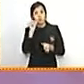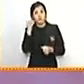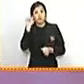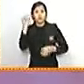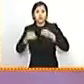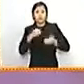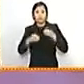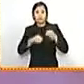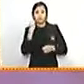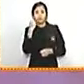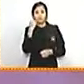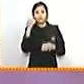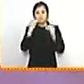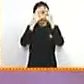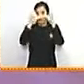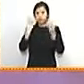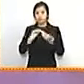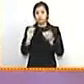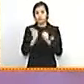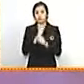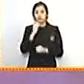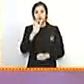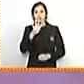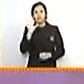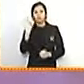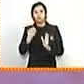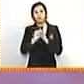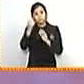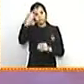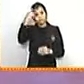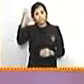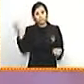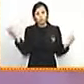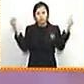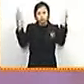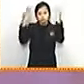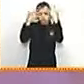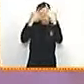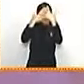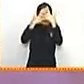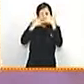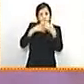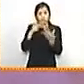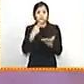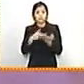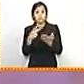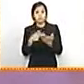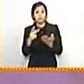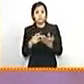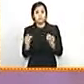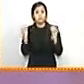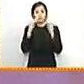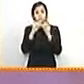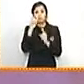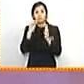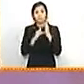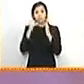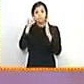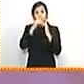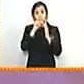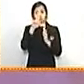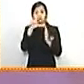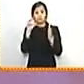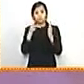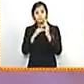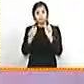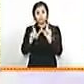de las 11 de la mañana, el número ganador fue 49 con su símbolo de una sombra, con el que se estuvieron pagando más de 1.300.000